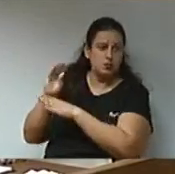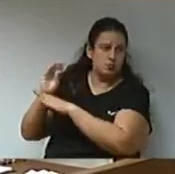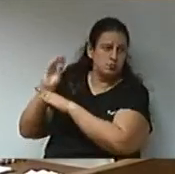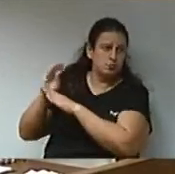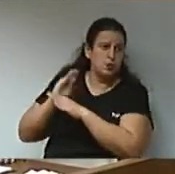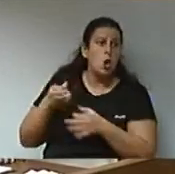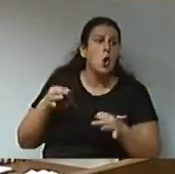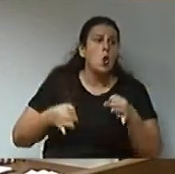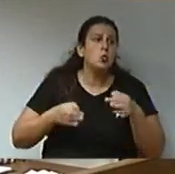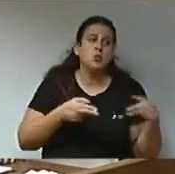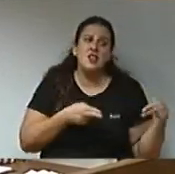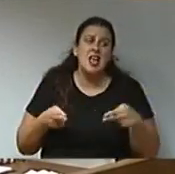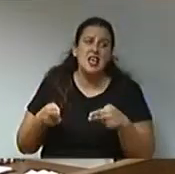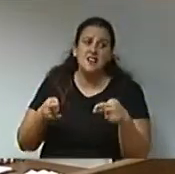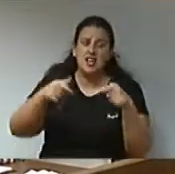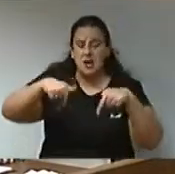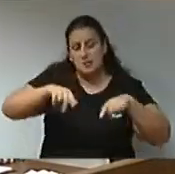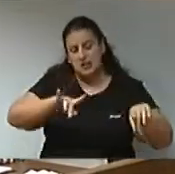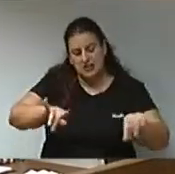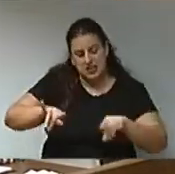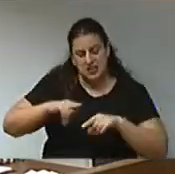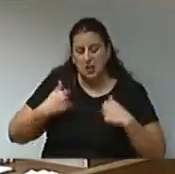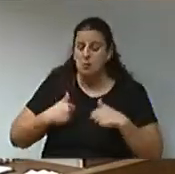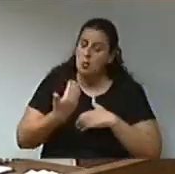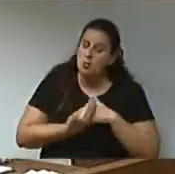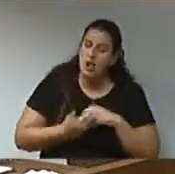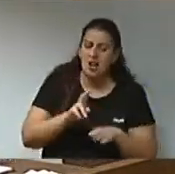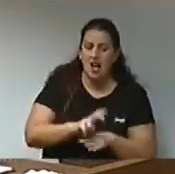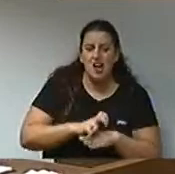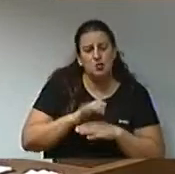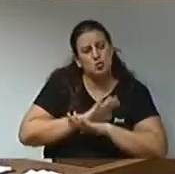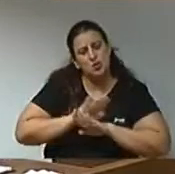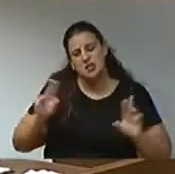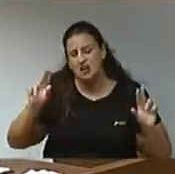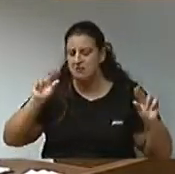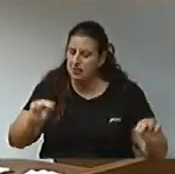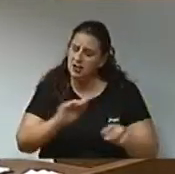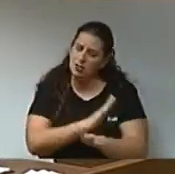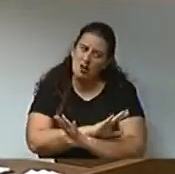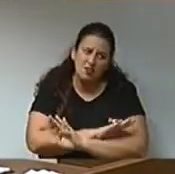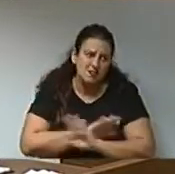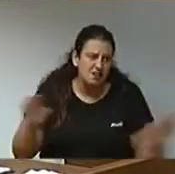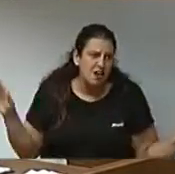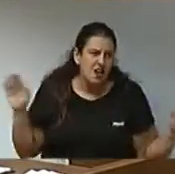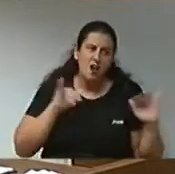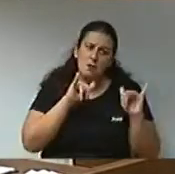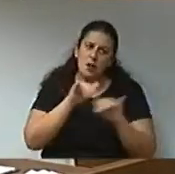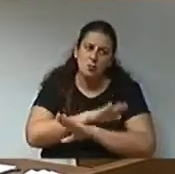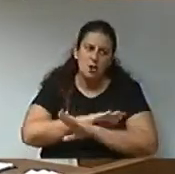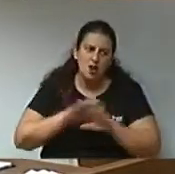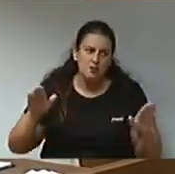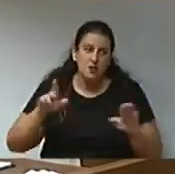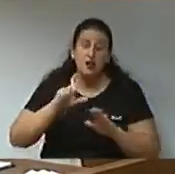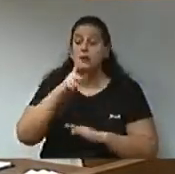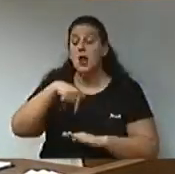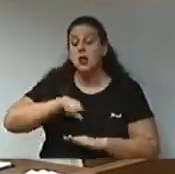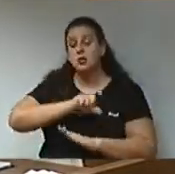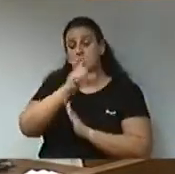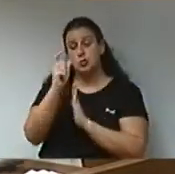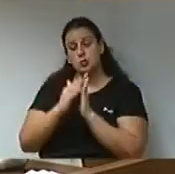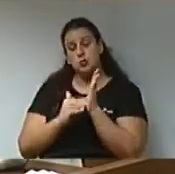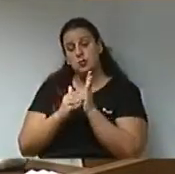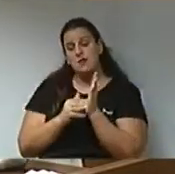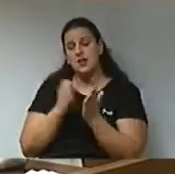tierra, que ya está bien de jugar con el pan de nuestros agricultores. Para nosotros, la comunidad tiene cuatro grandes retos. En primer lugar, la autonomía